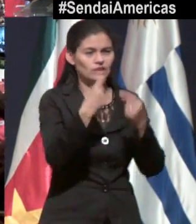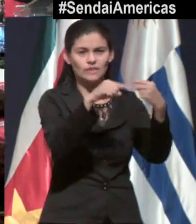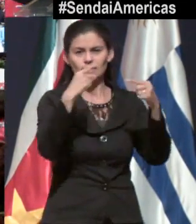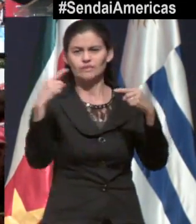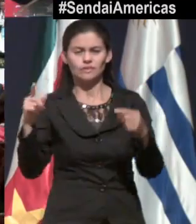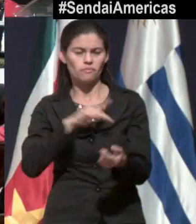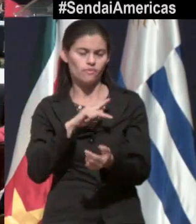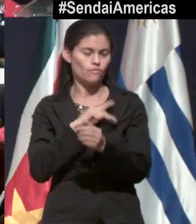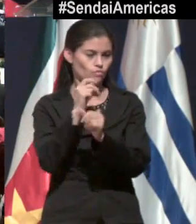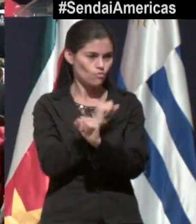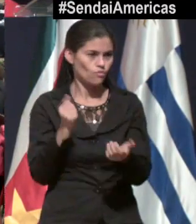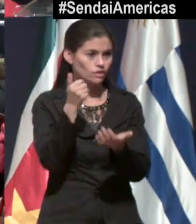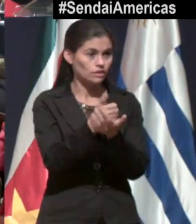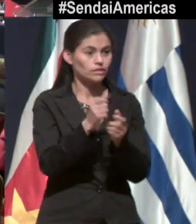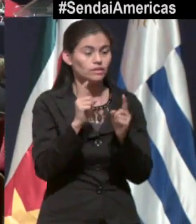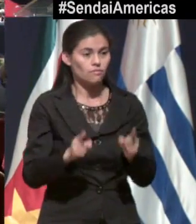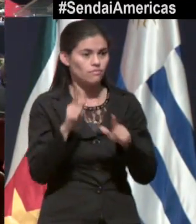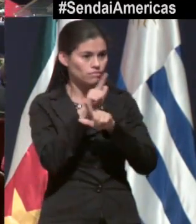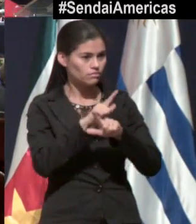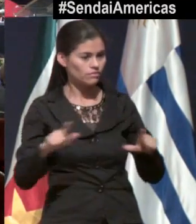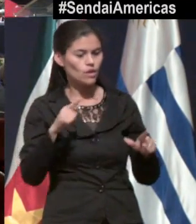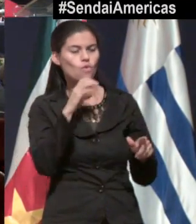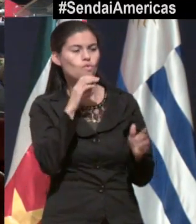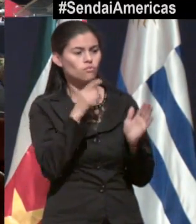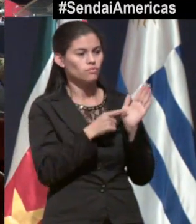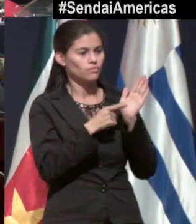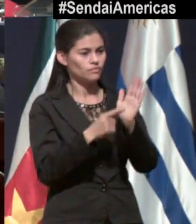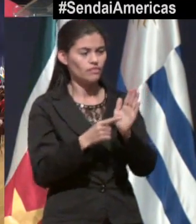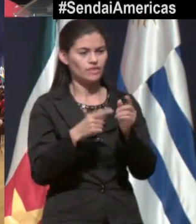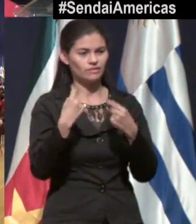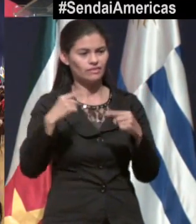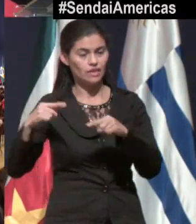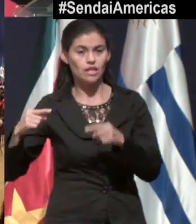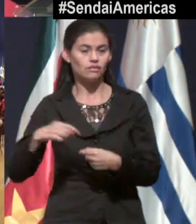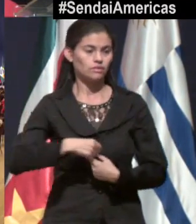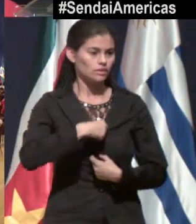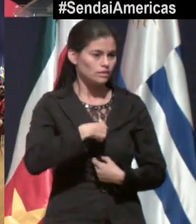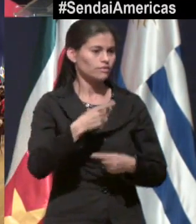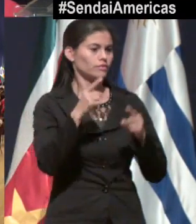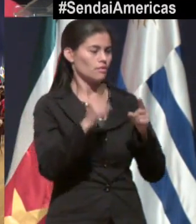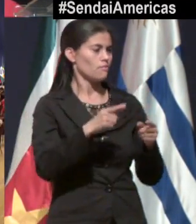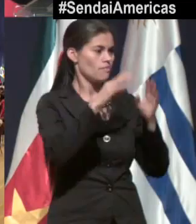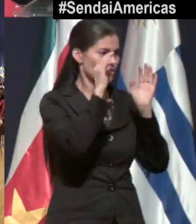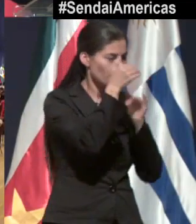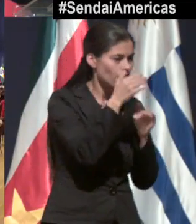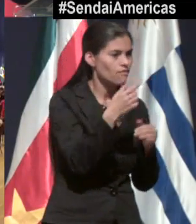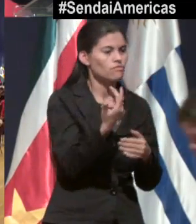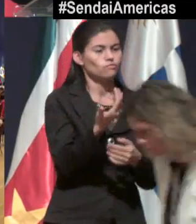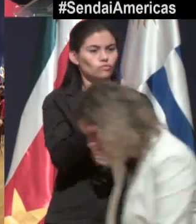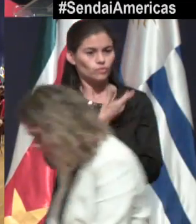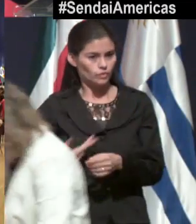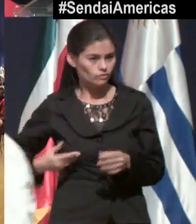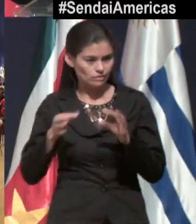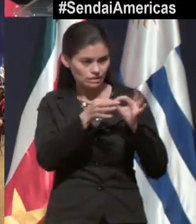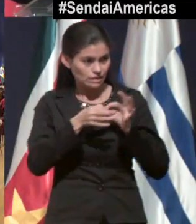ciudadanía, la transparencia y la rendición de cuentas de todos, gobierno, sociedad civil y sector privado, y actores